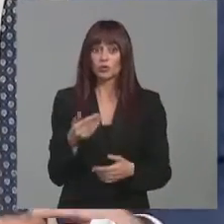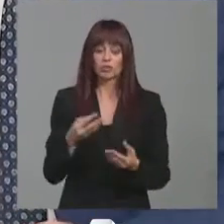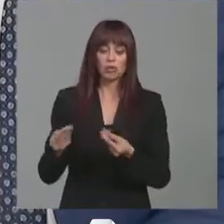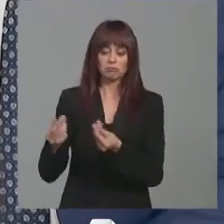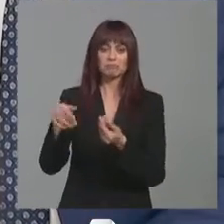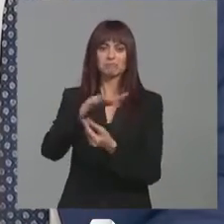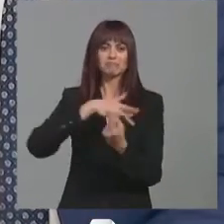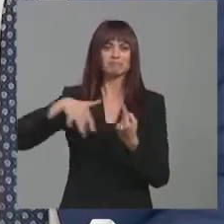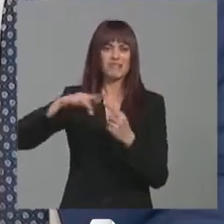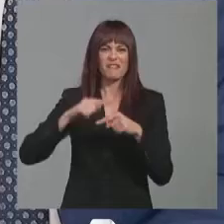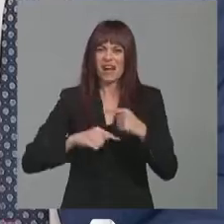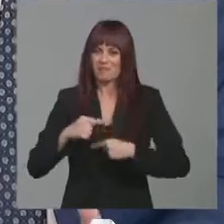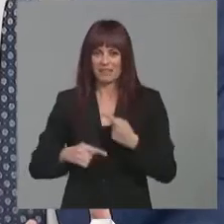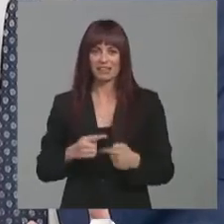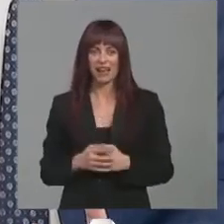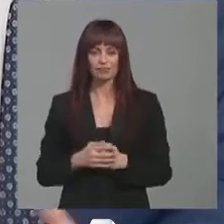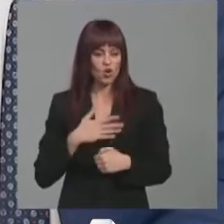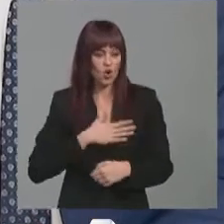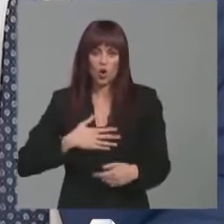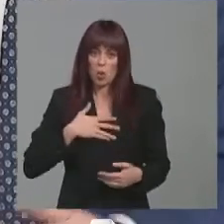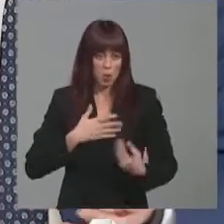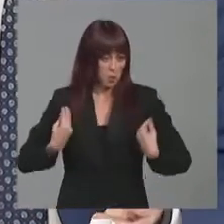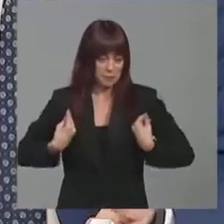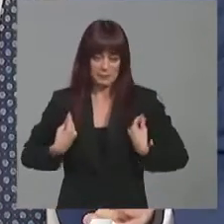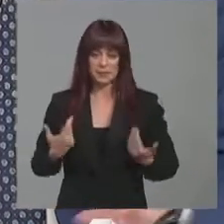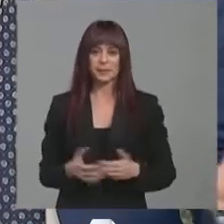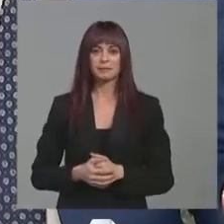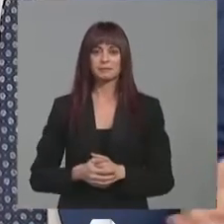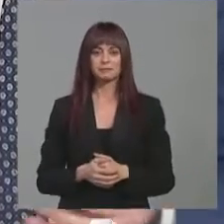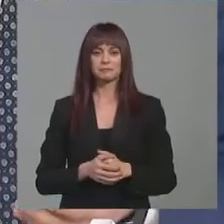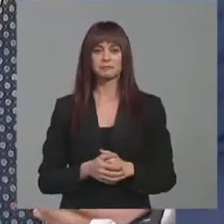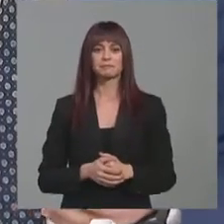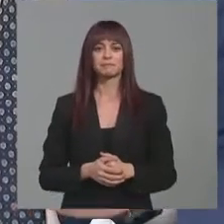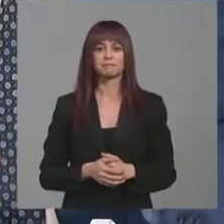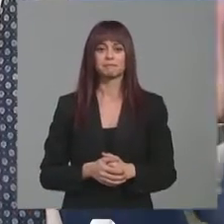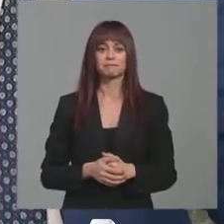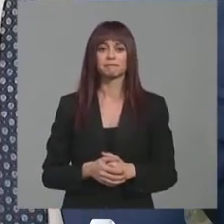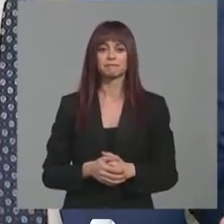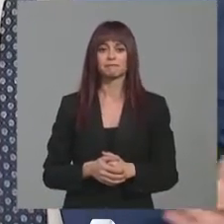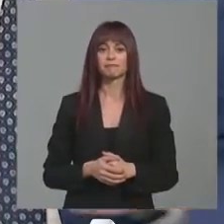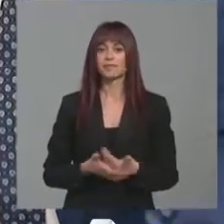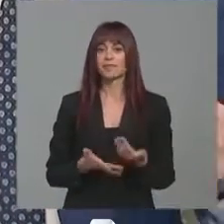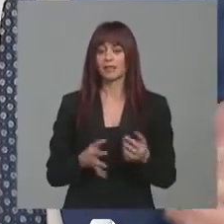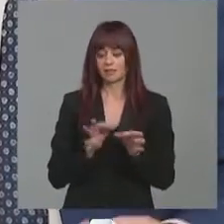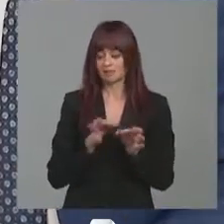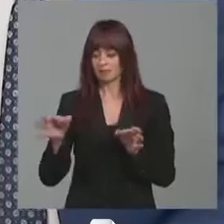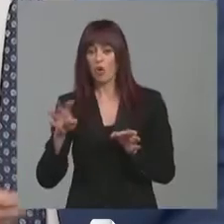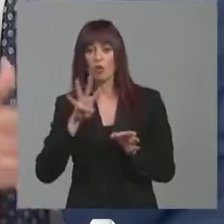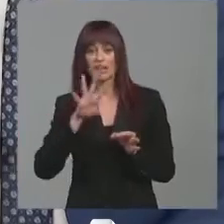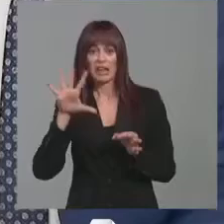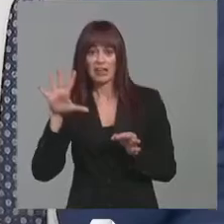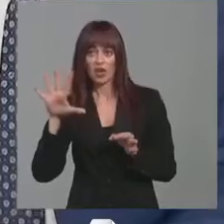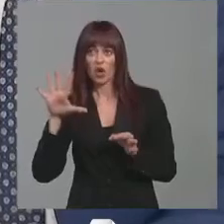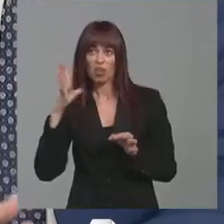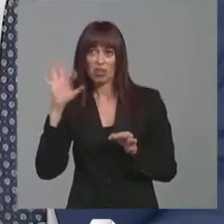familiar eh muy cómoda para vivir y situada a 45 minutos 50 minutos de cualquier